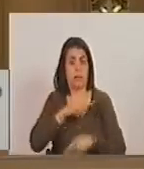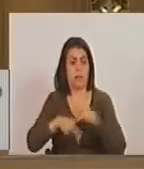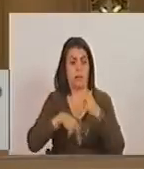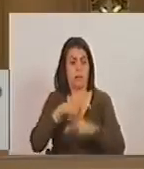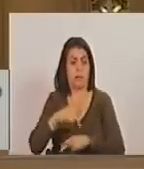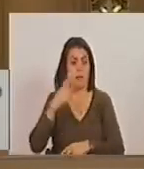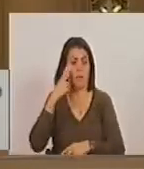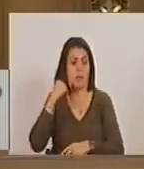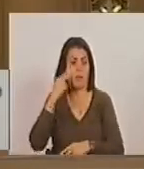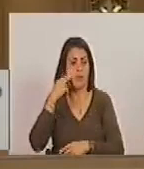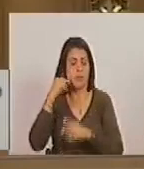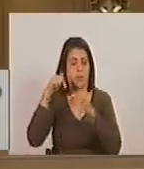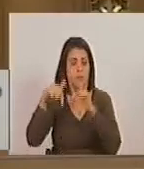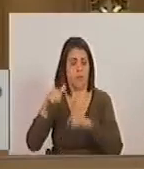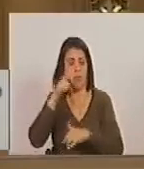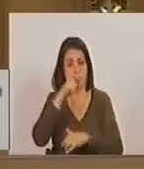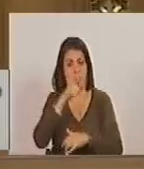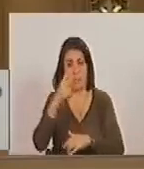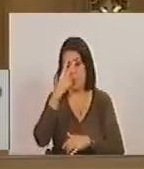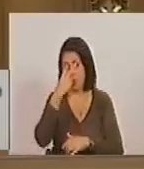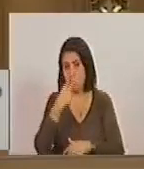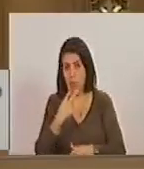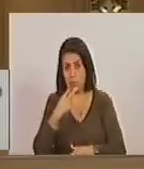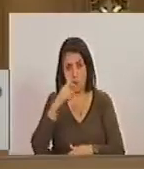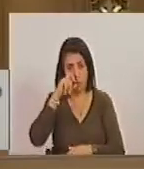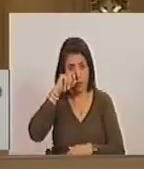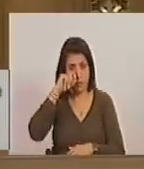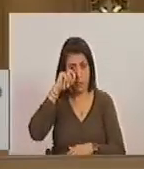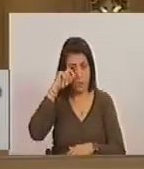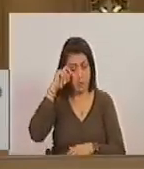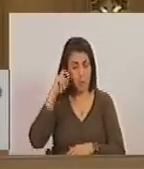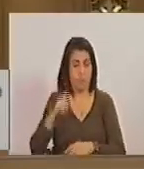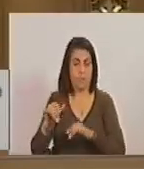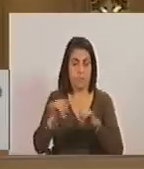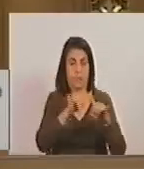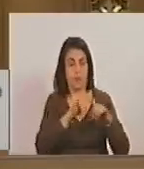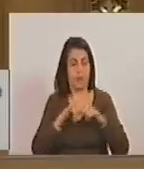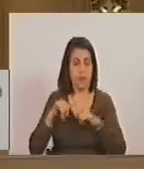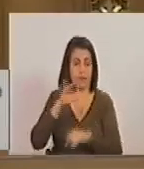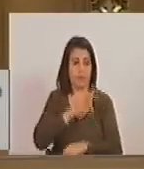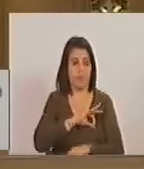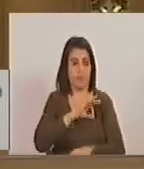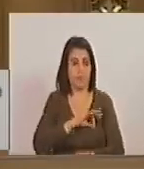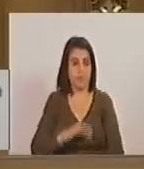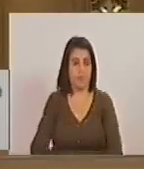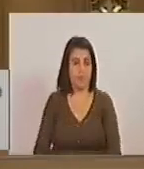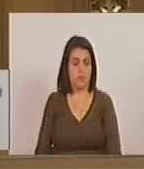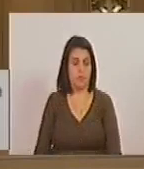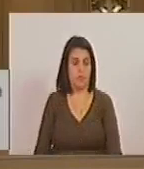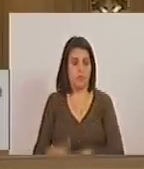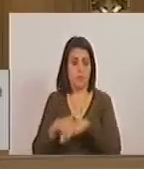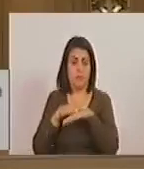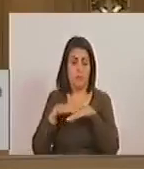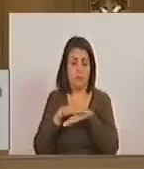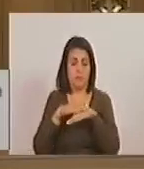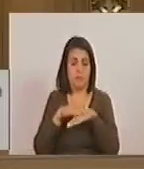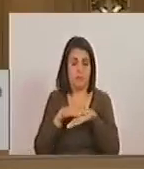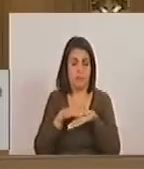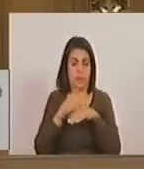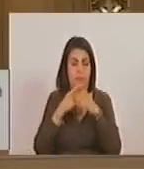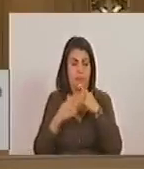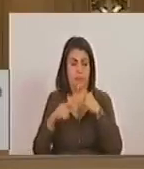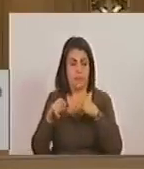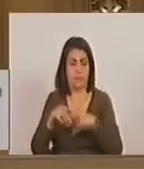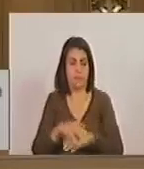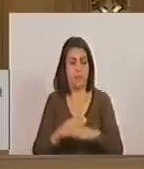de los negros, de los pobres y de la igualdad social. Y entonces el señor me pidió disculpas y me dejó en el